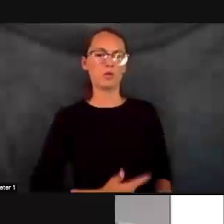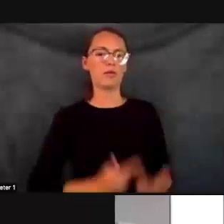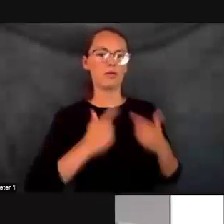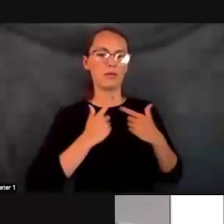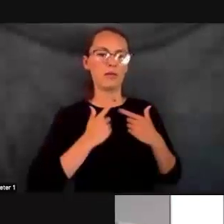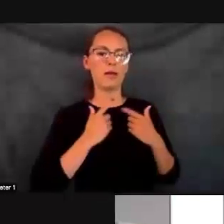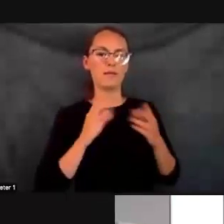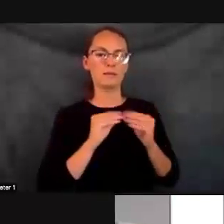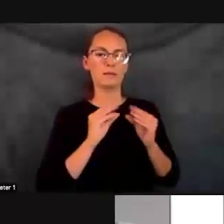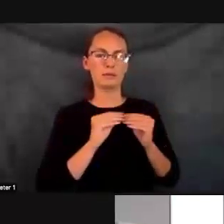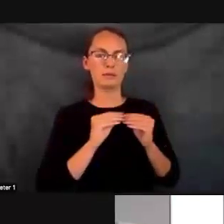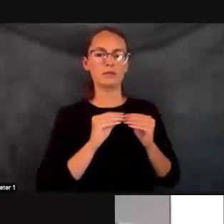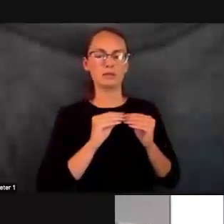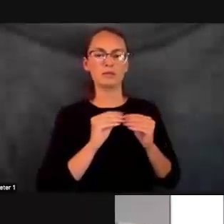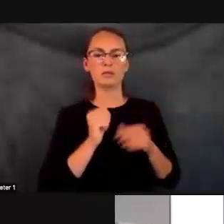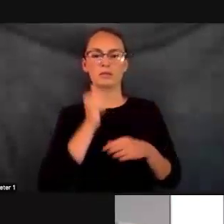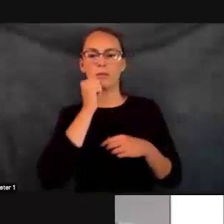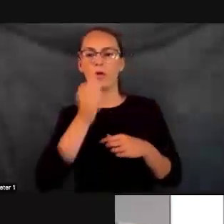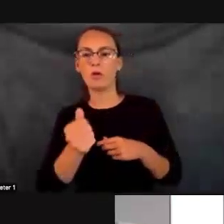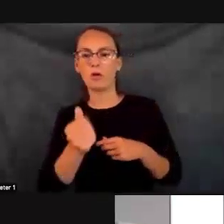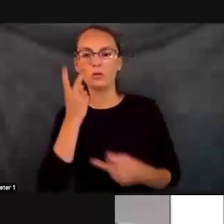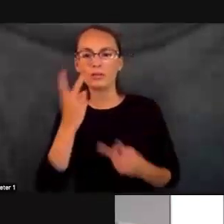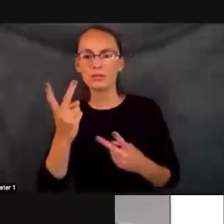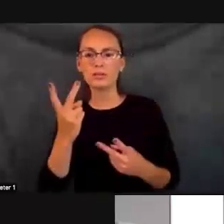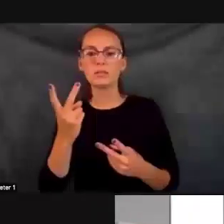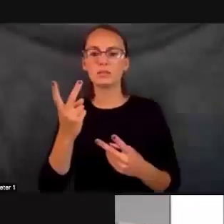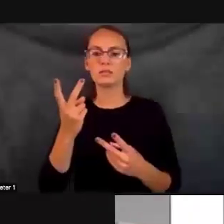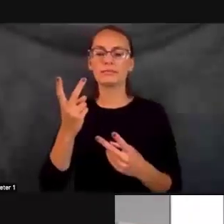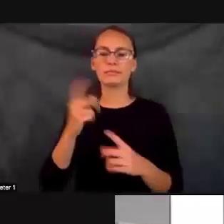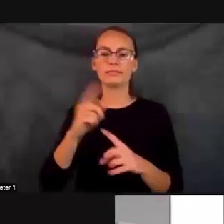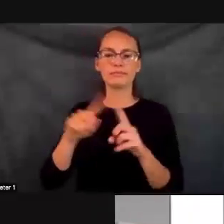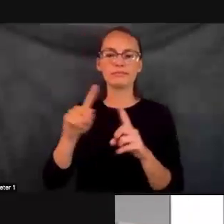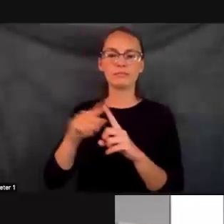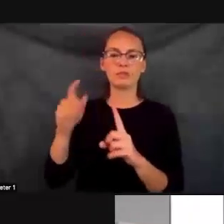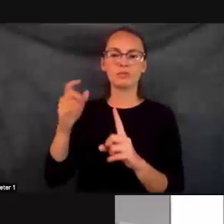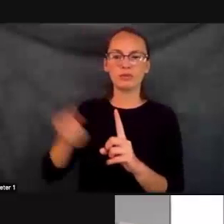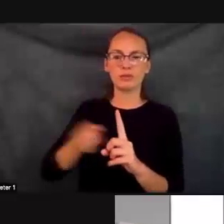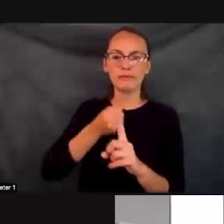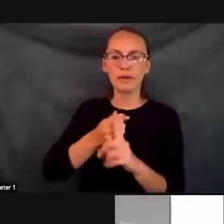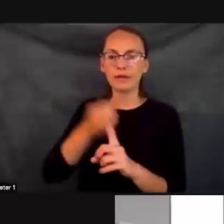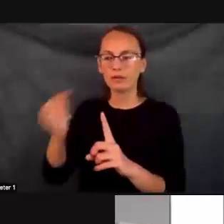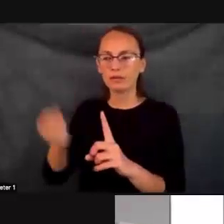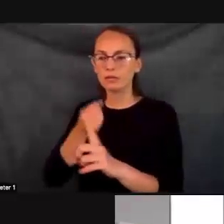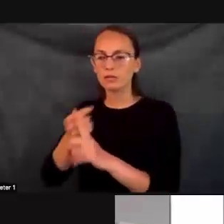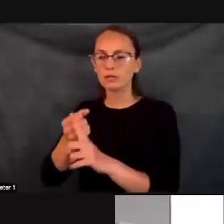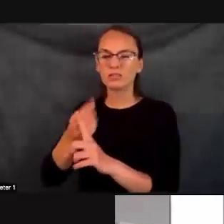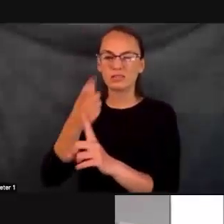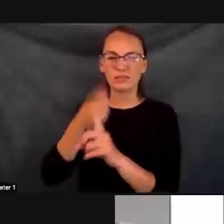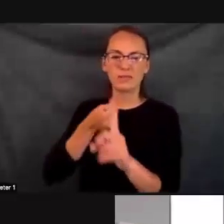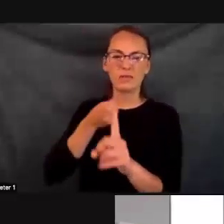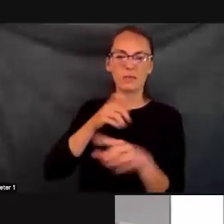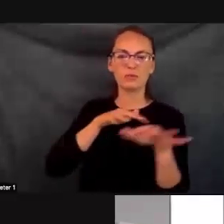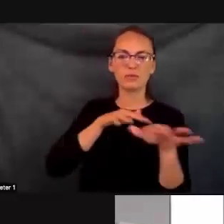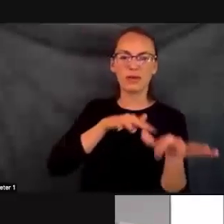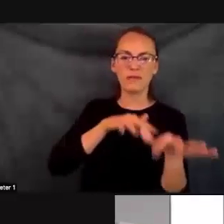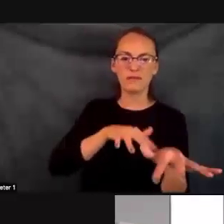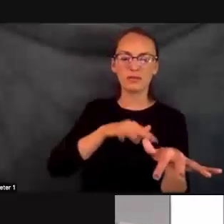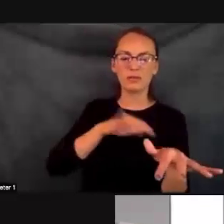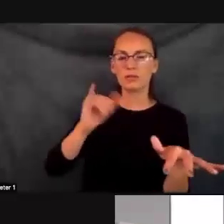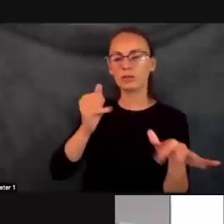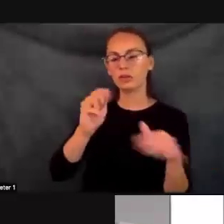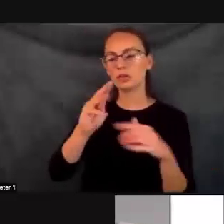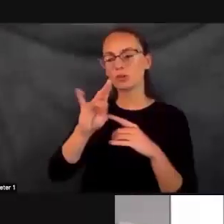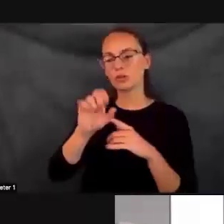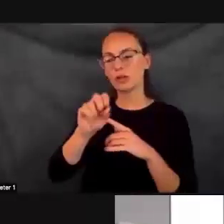y mañana voy a asistir a la reunión en vivo para ver los efectos del tránsito en